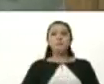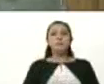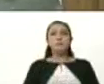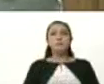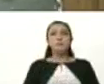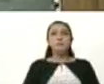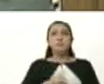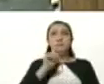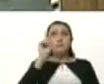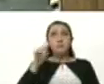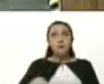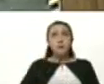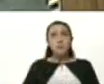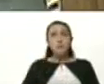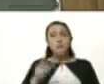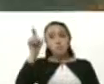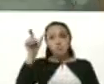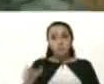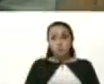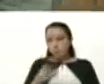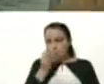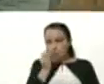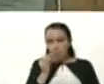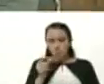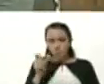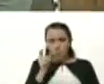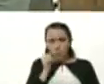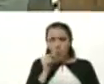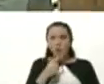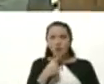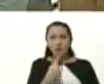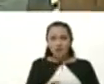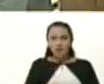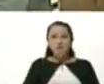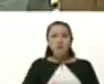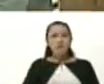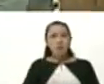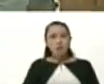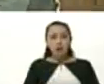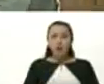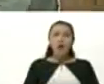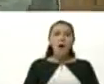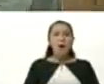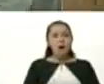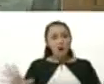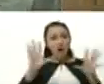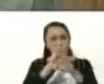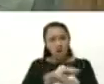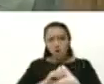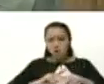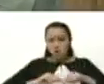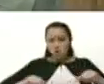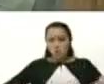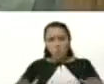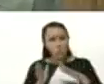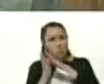Guacha cuando nos ve. Nos dice, anoche dormí en la arena. Él no nos dice nada, sino dice exactamente eso.